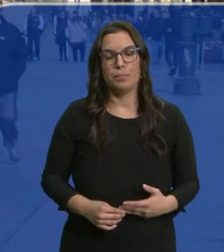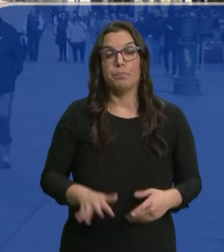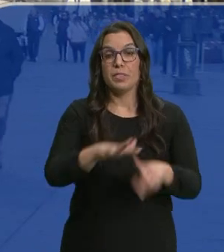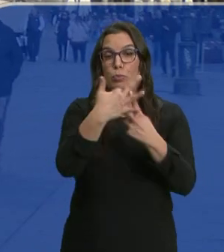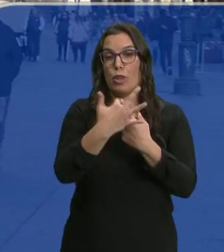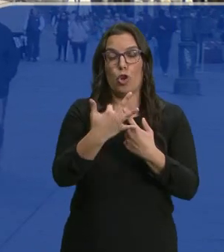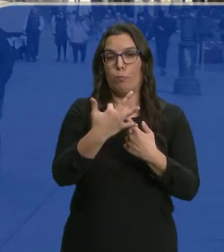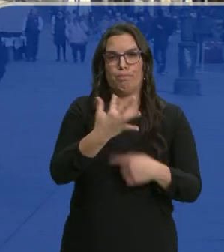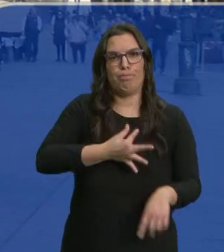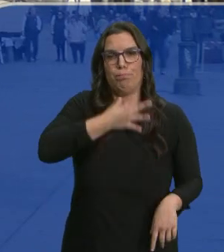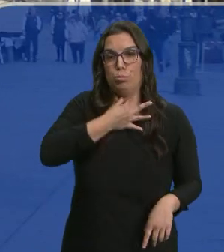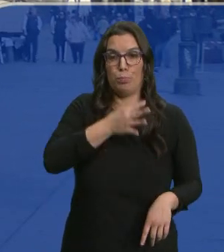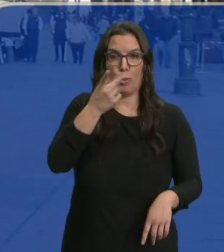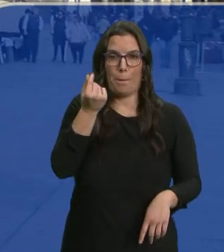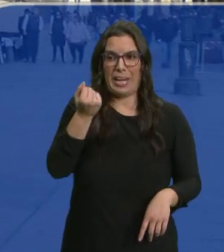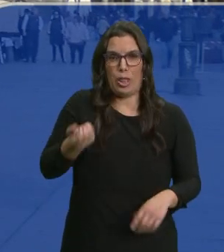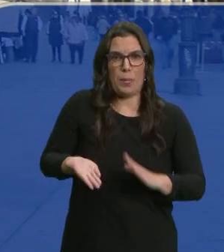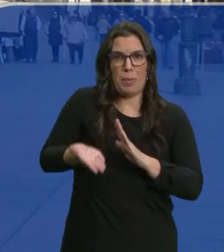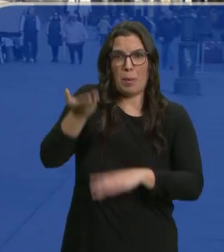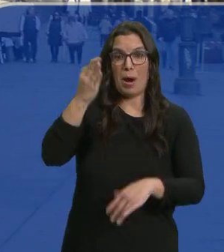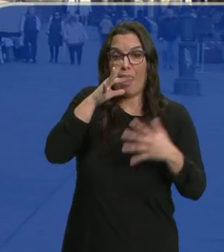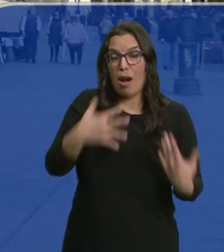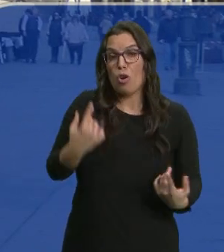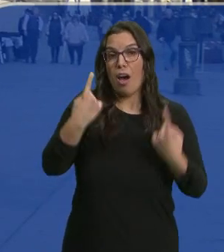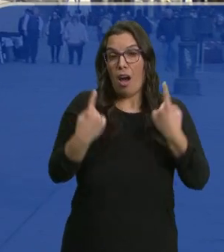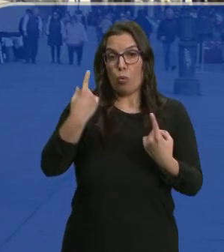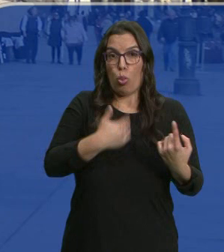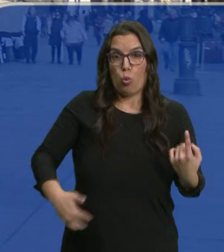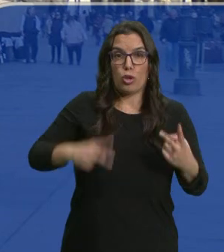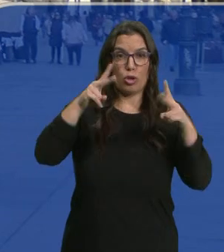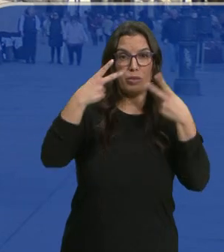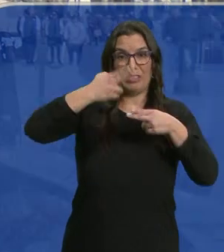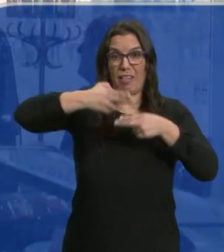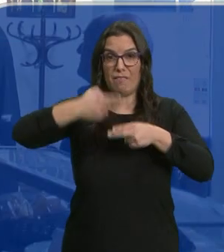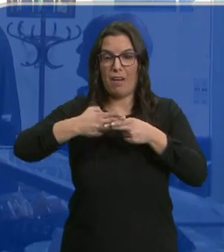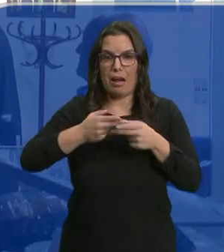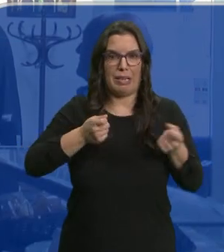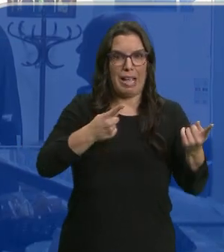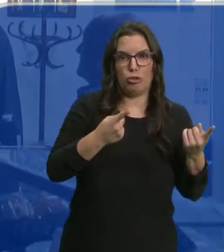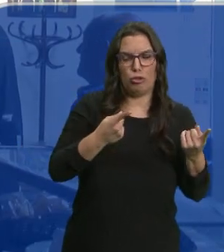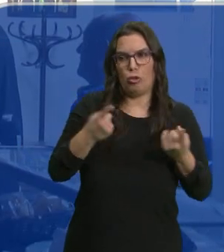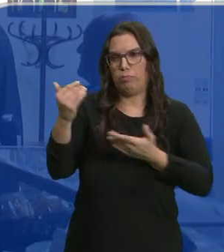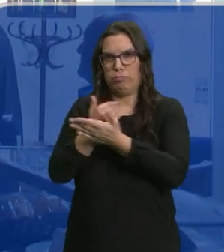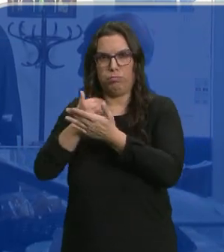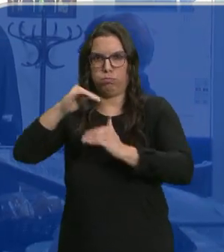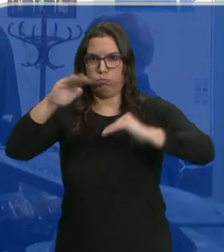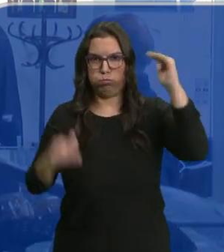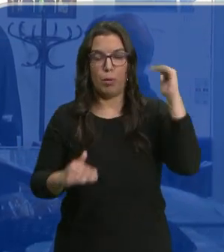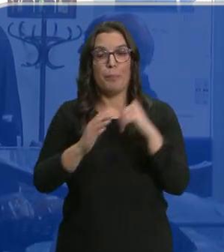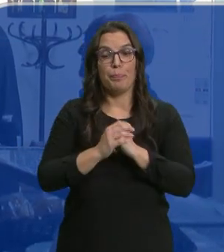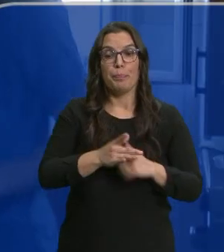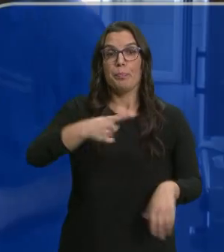Una situación límite derivada de la inflación de los precios que hace que a día de hoy muchos hosteleros tengan más gastos que beneficios. Los hosteleros